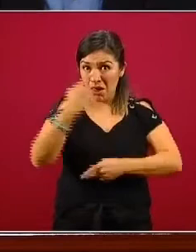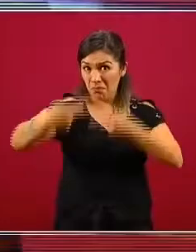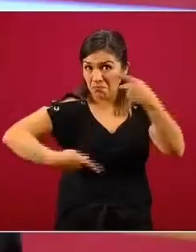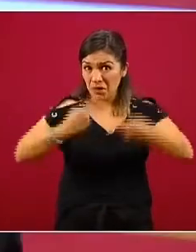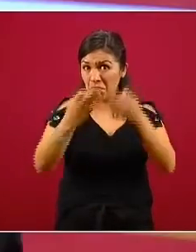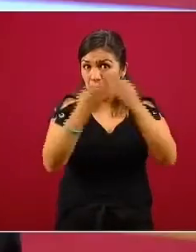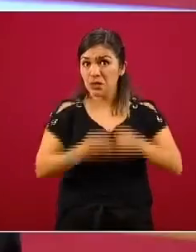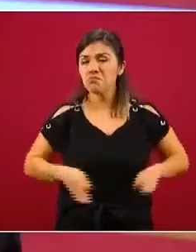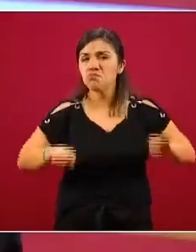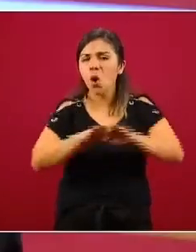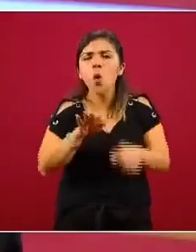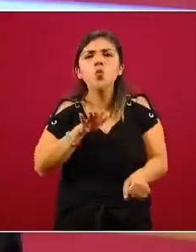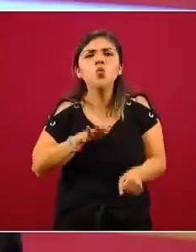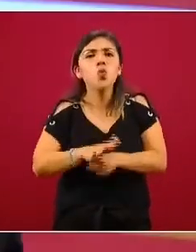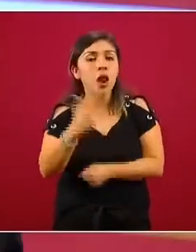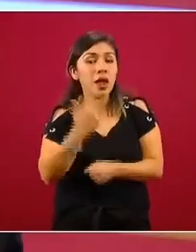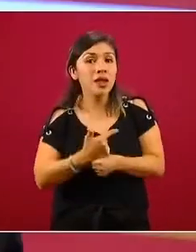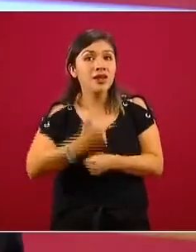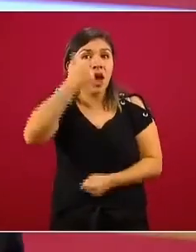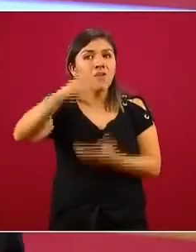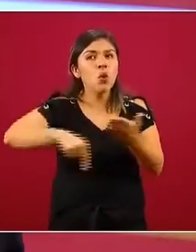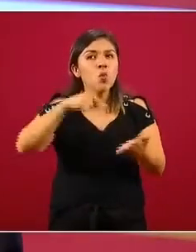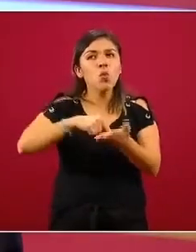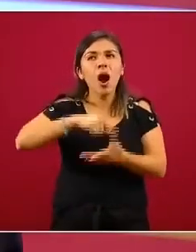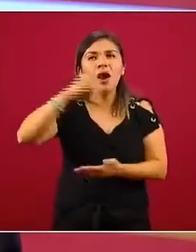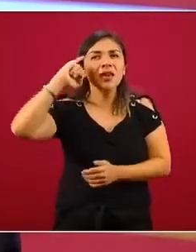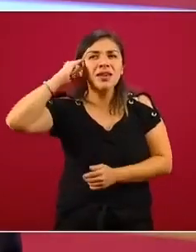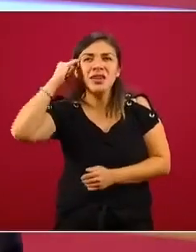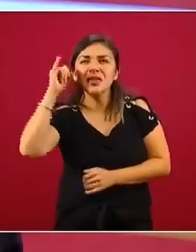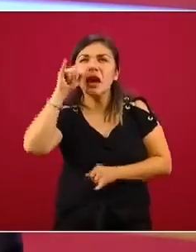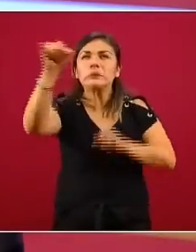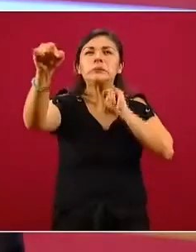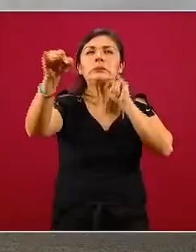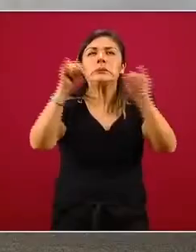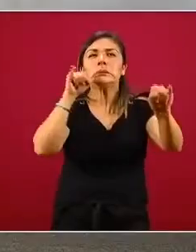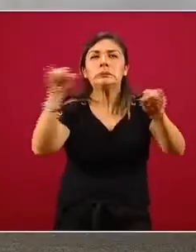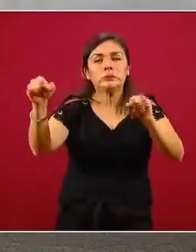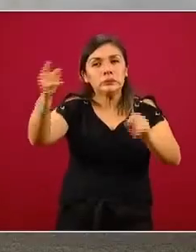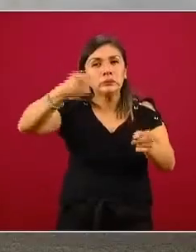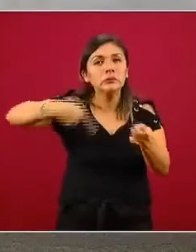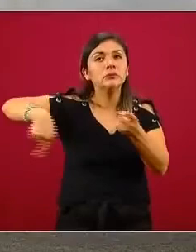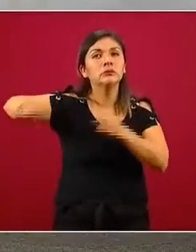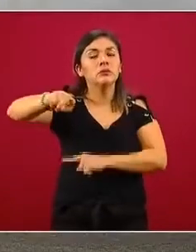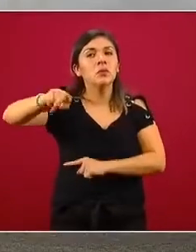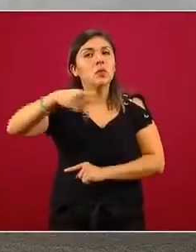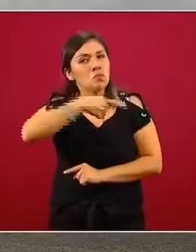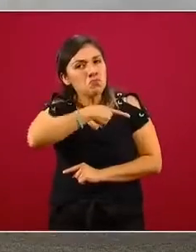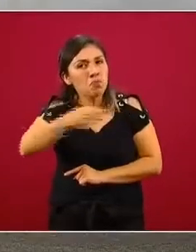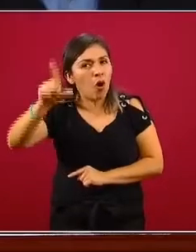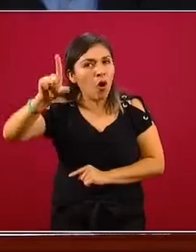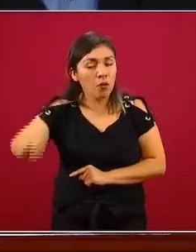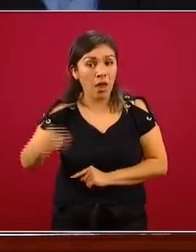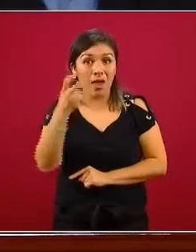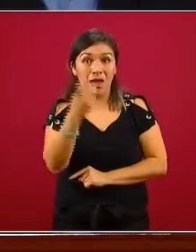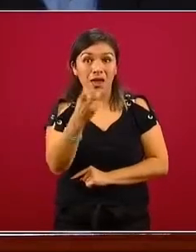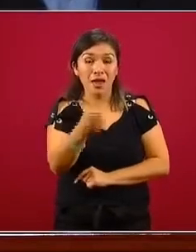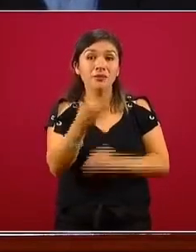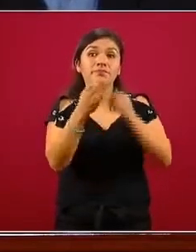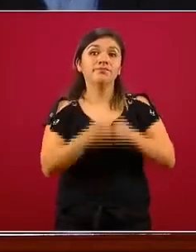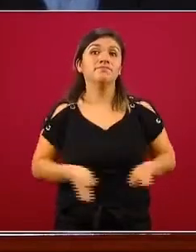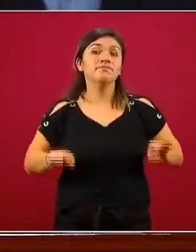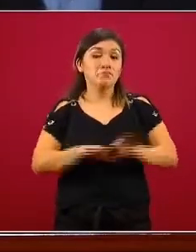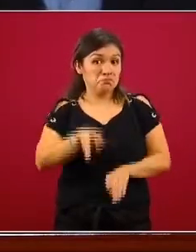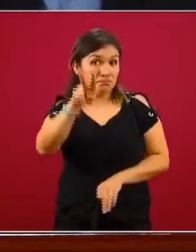importante sobre el riesgo en zonas rurales y zonas indígenas, zonas depauperadas, y esto es muy importante